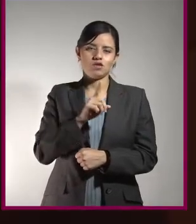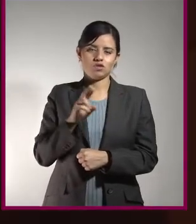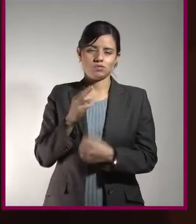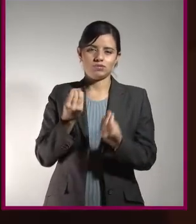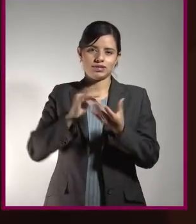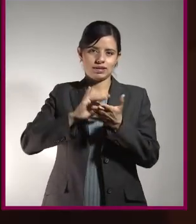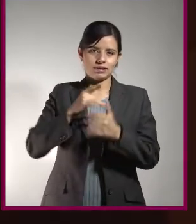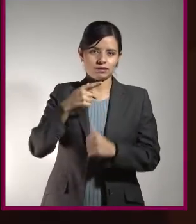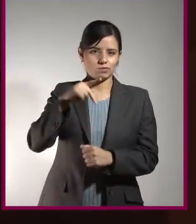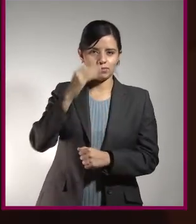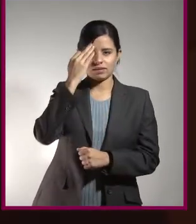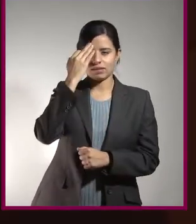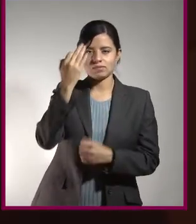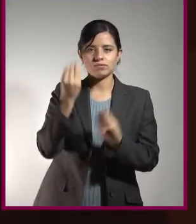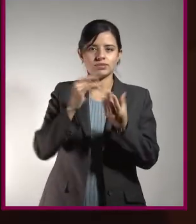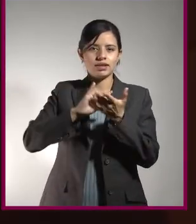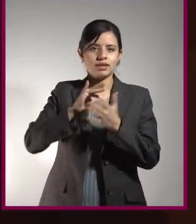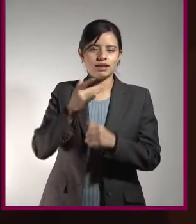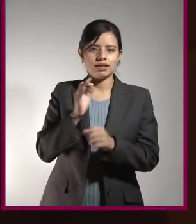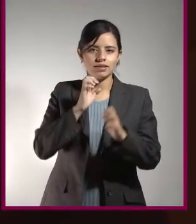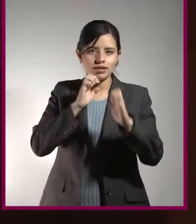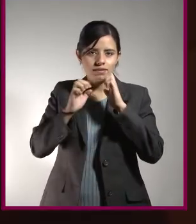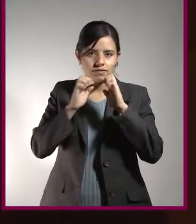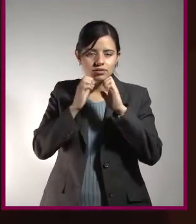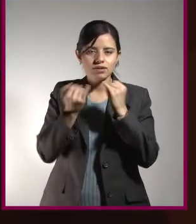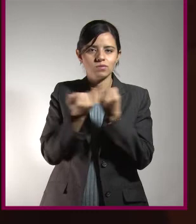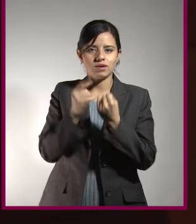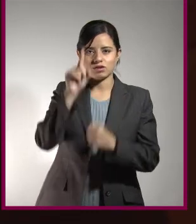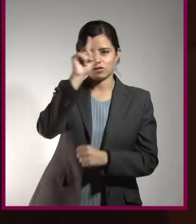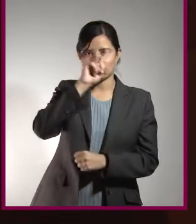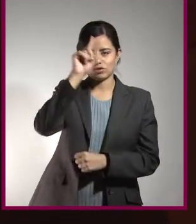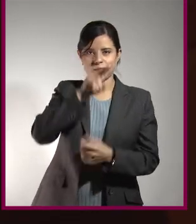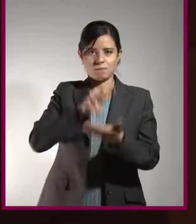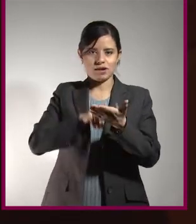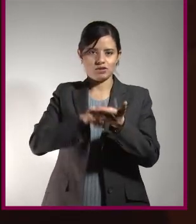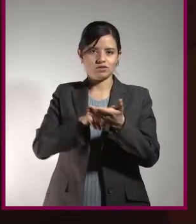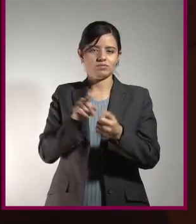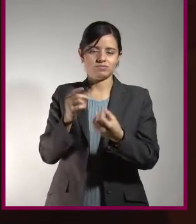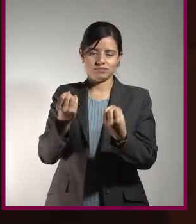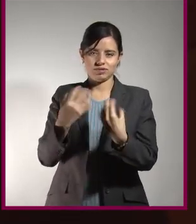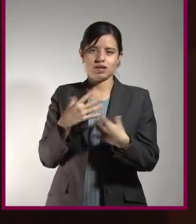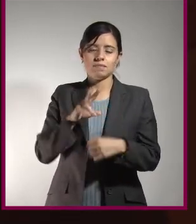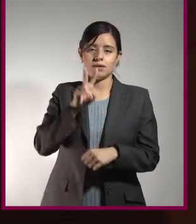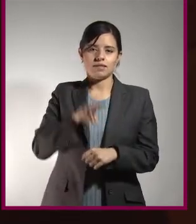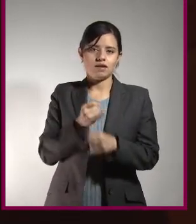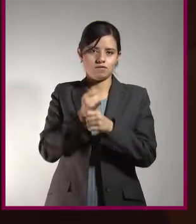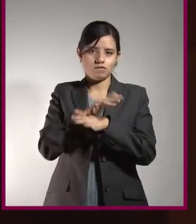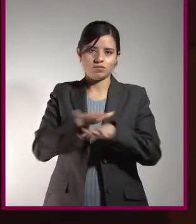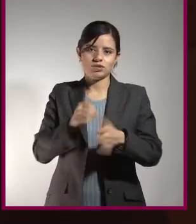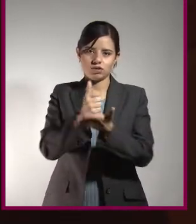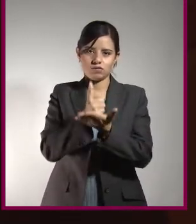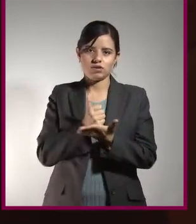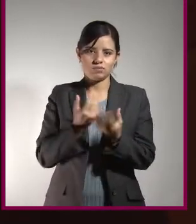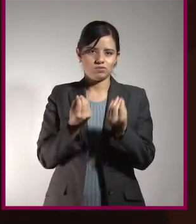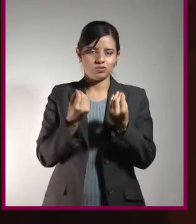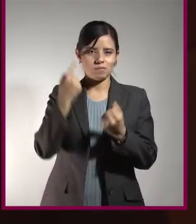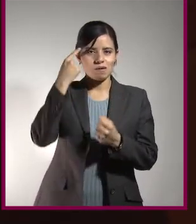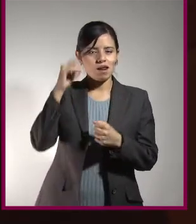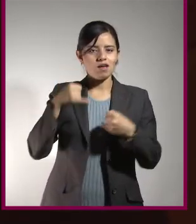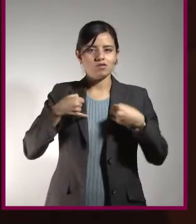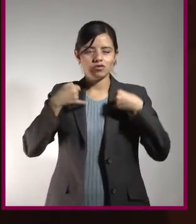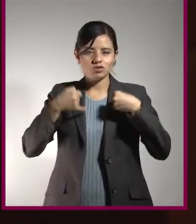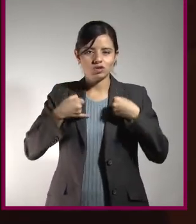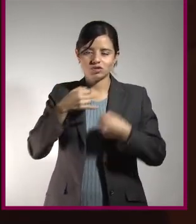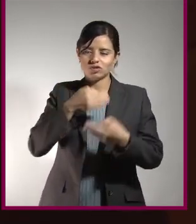Doctor, muchísimas gracias por su tiempo, muchas gracias por esta entrevista y por los valiosos consejos que nos da. De verdad que esta información yo creo que nos va a ayudar mucho